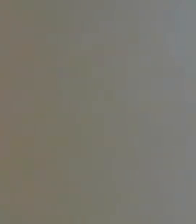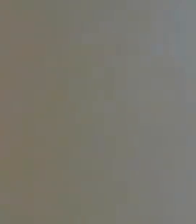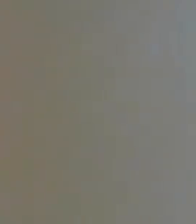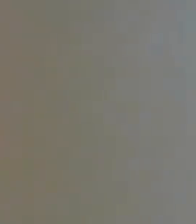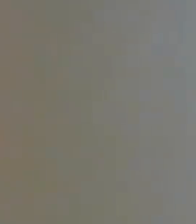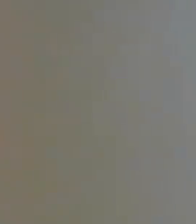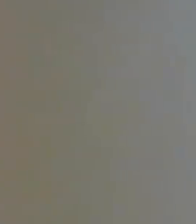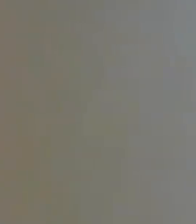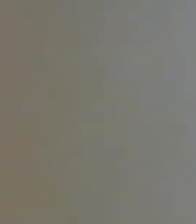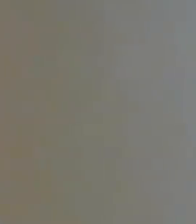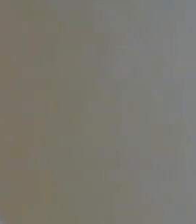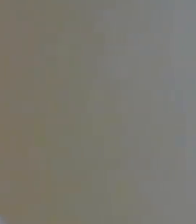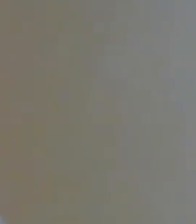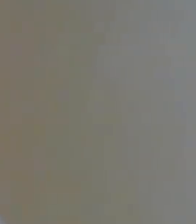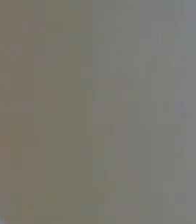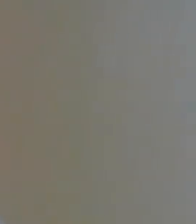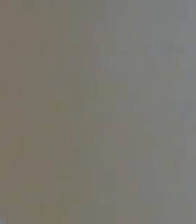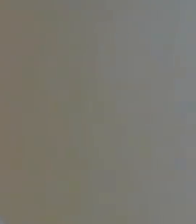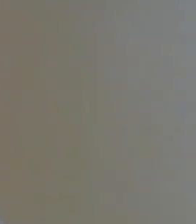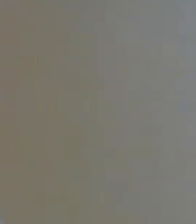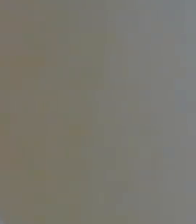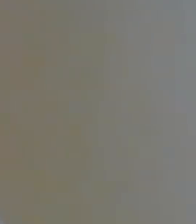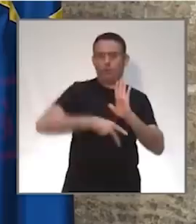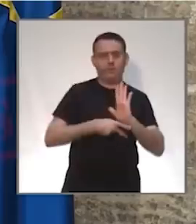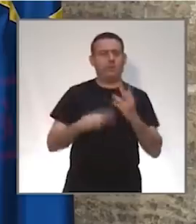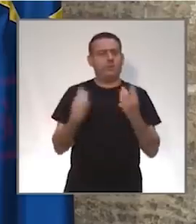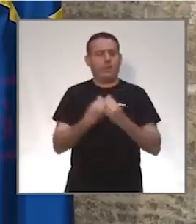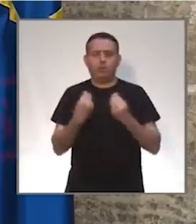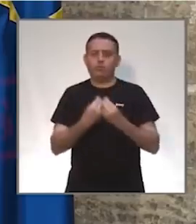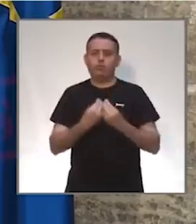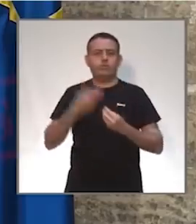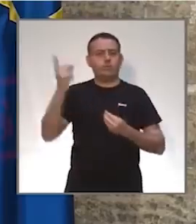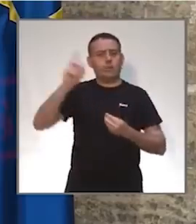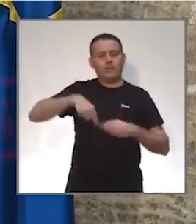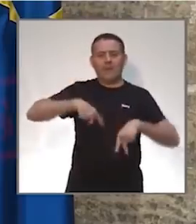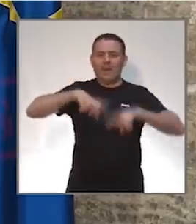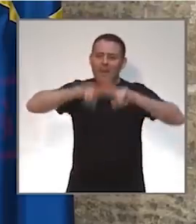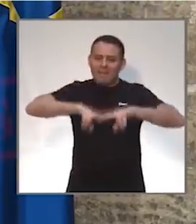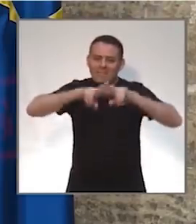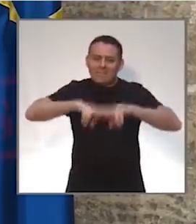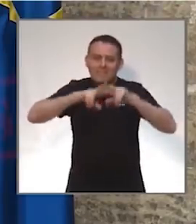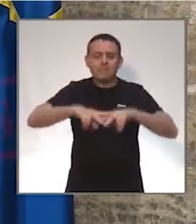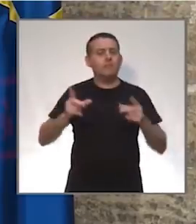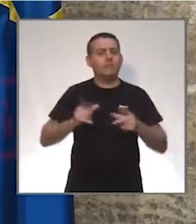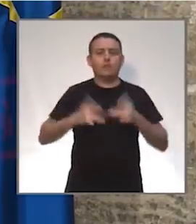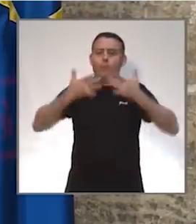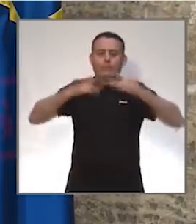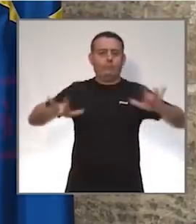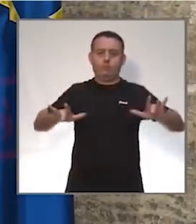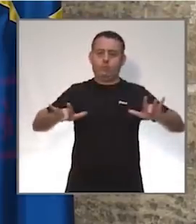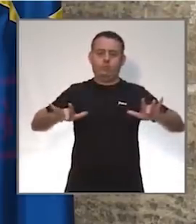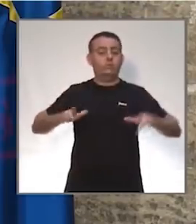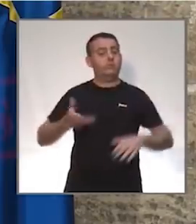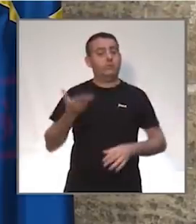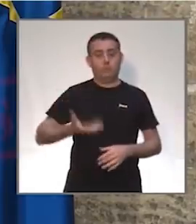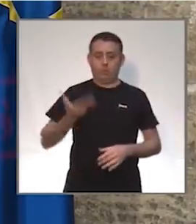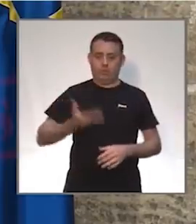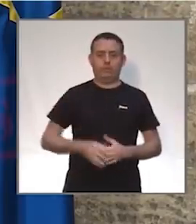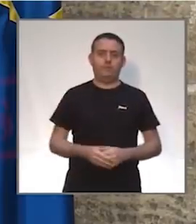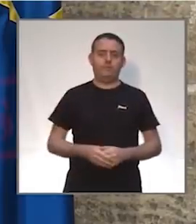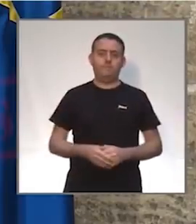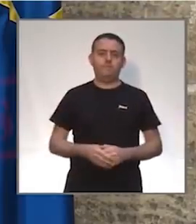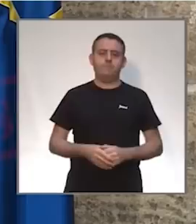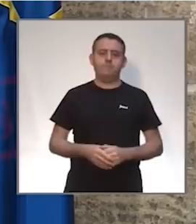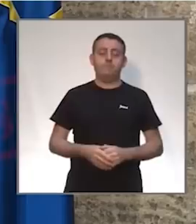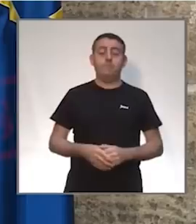haciendo trampas. Porque mire, hoy es 14 de mayo y 14 de mayo la líder de la oposición y el principal partido de la oposición, es el PP,